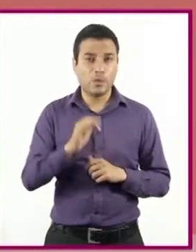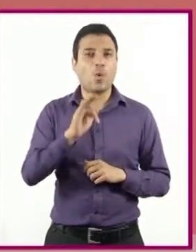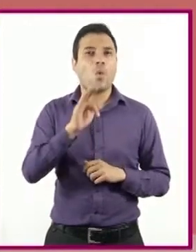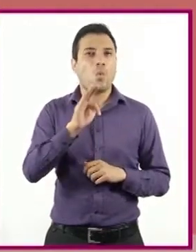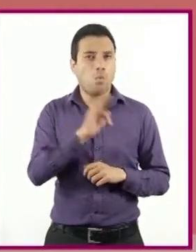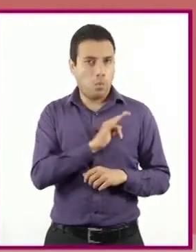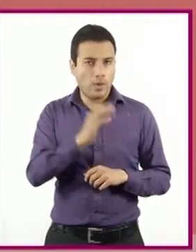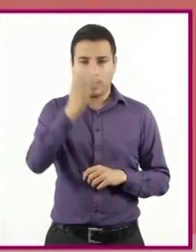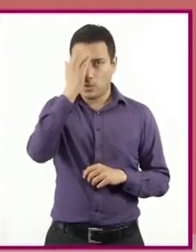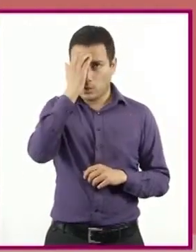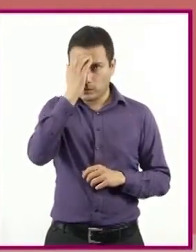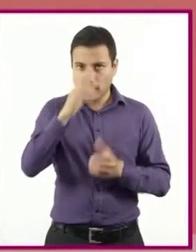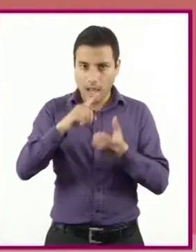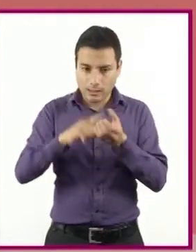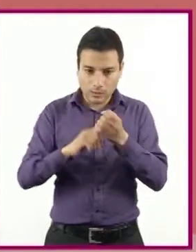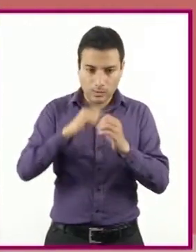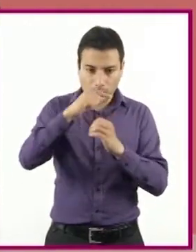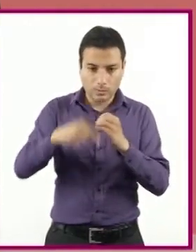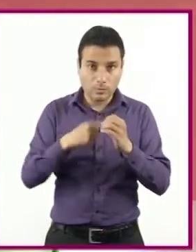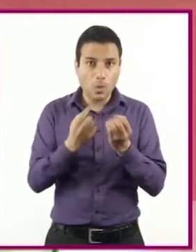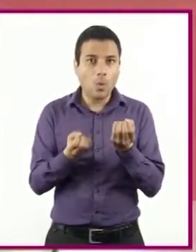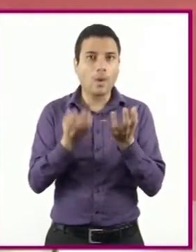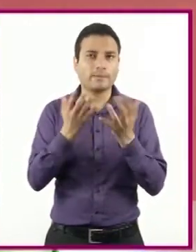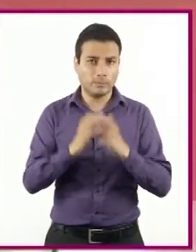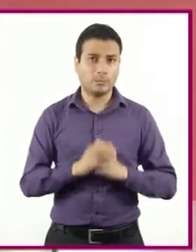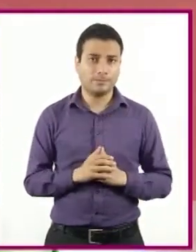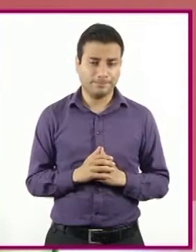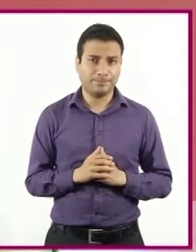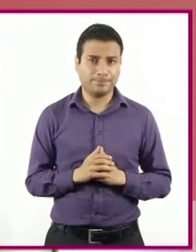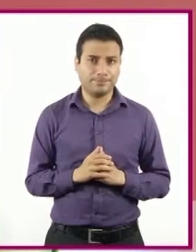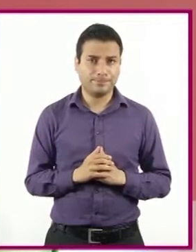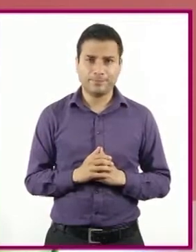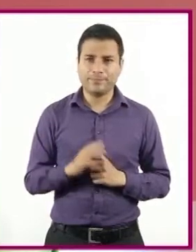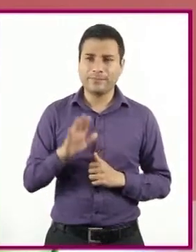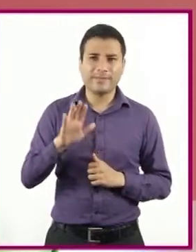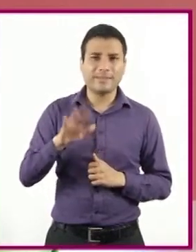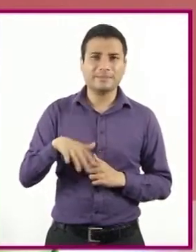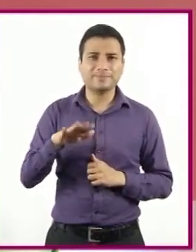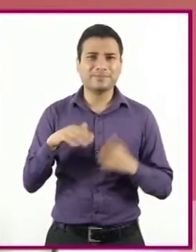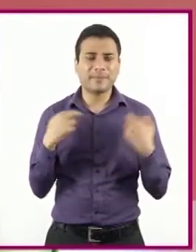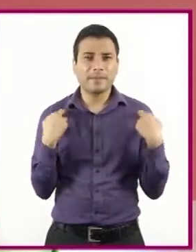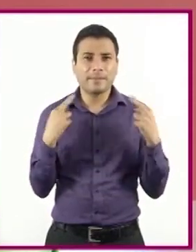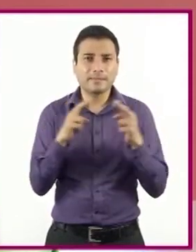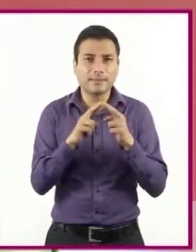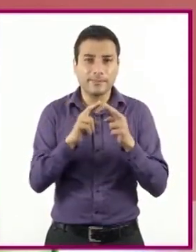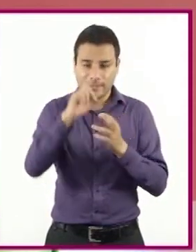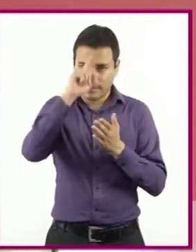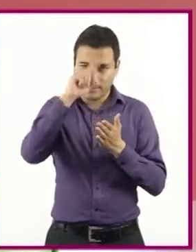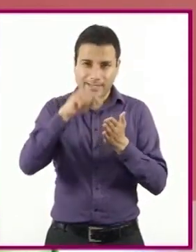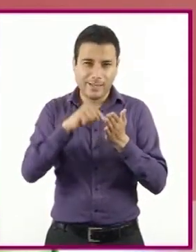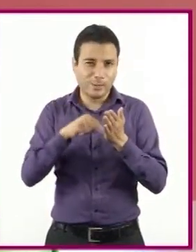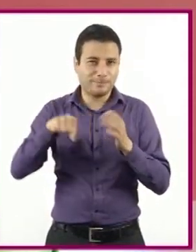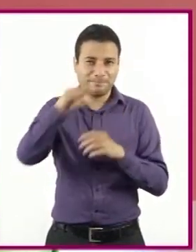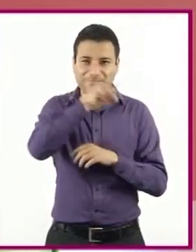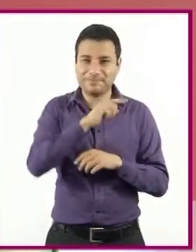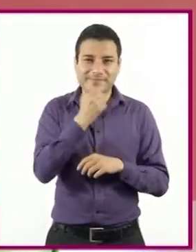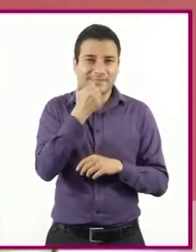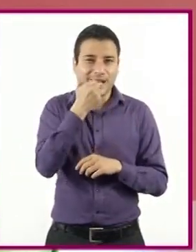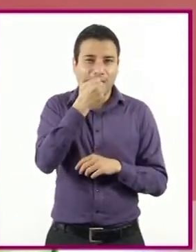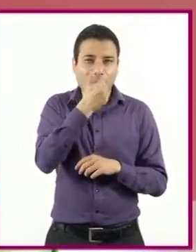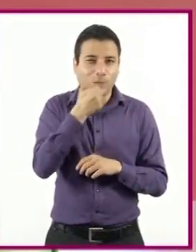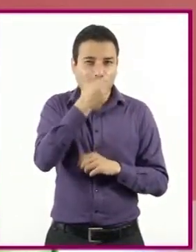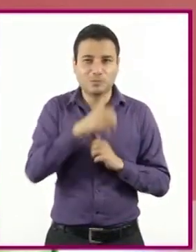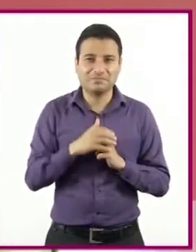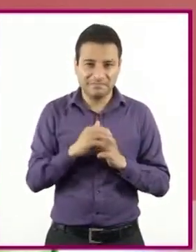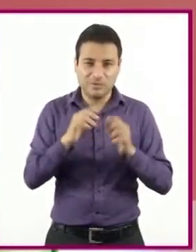cantidad de átomos que contiene una sustancia. Maestra Doraluz, seguramente las alumnas y los alumnos tienen las